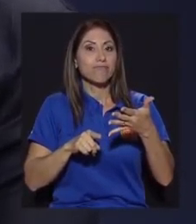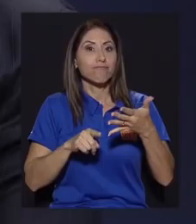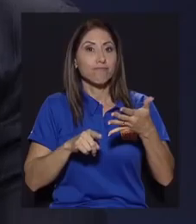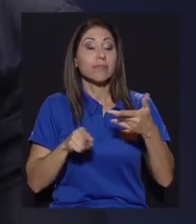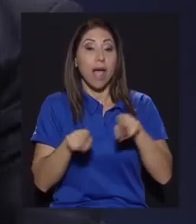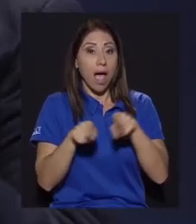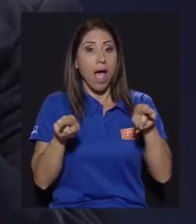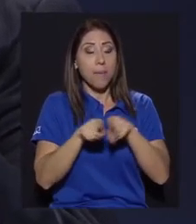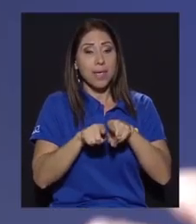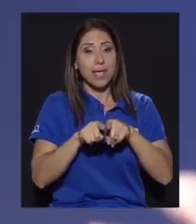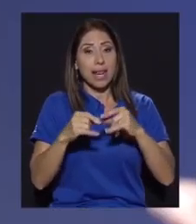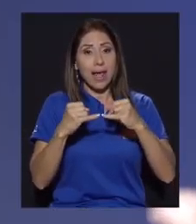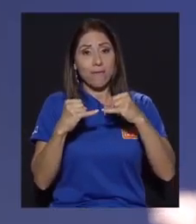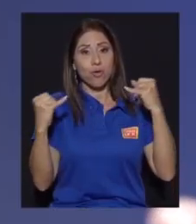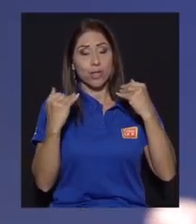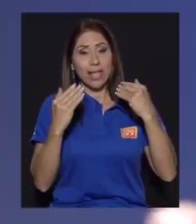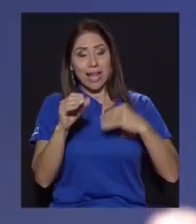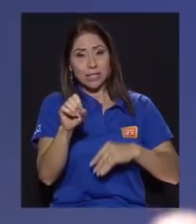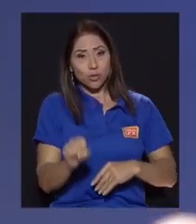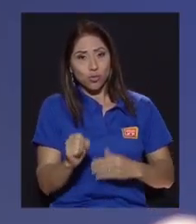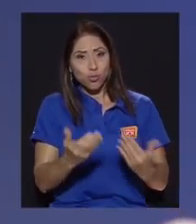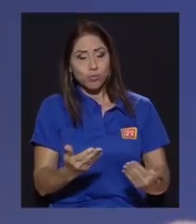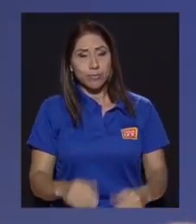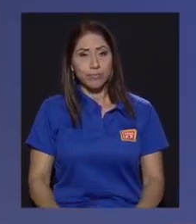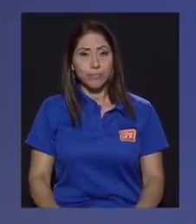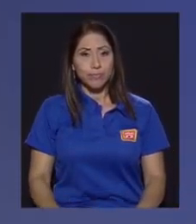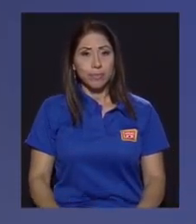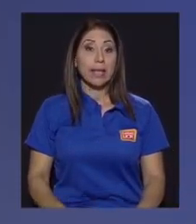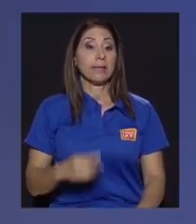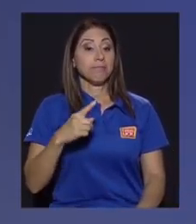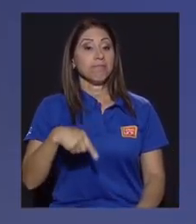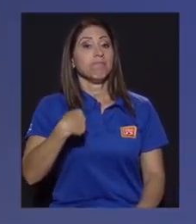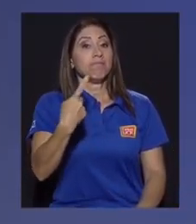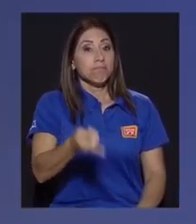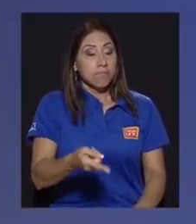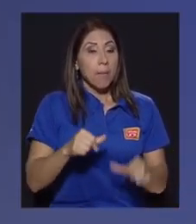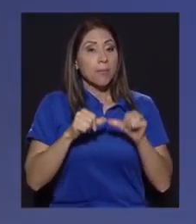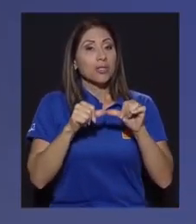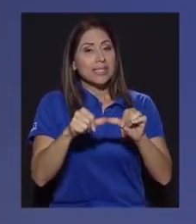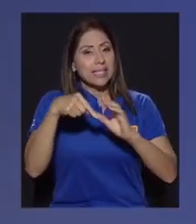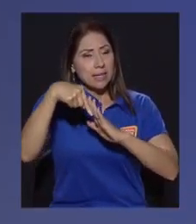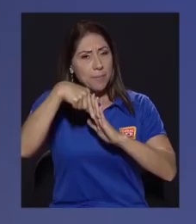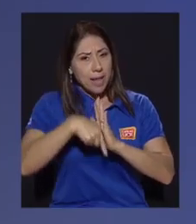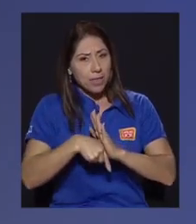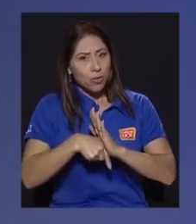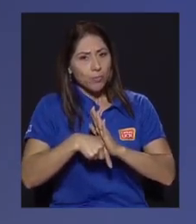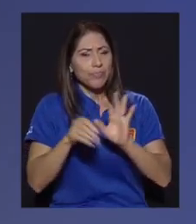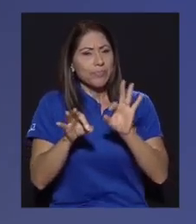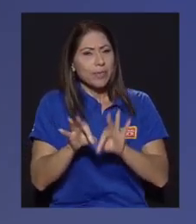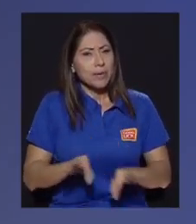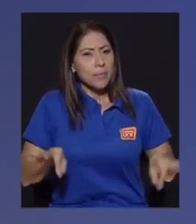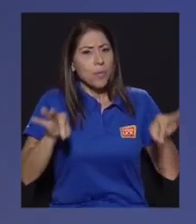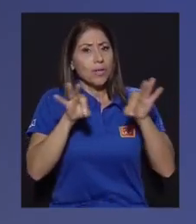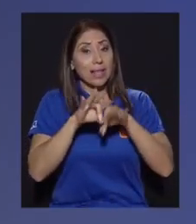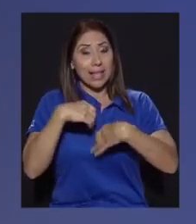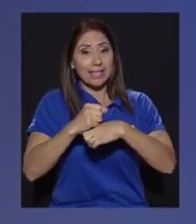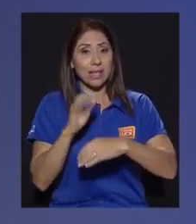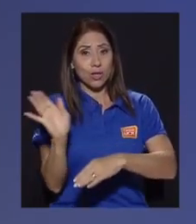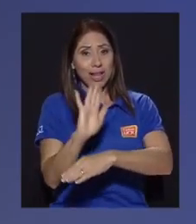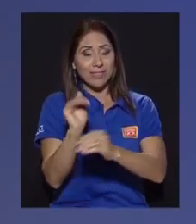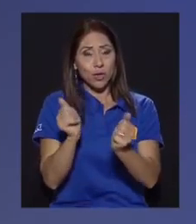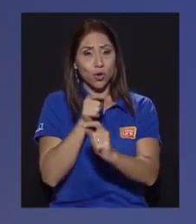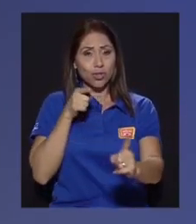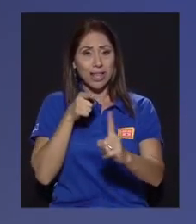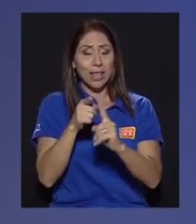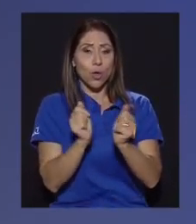frontera sur también demandó ahora en el siguiente bloque vamos a seguirlo ampliando importantísimo estamos haciendo televisión con sentido